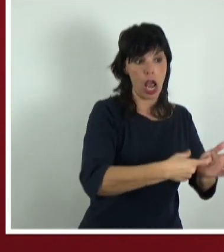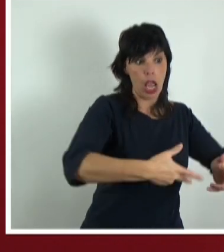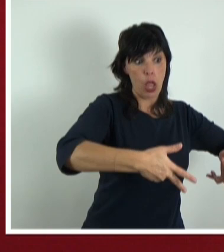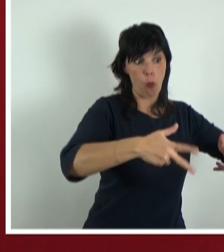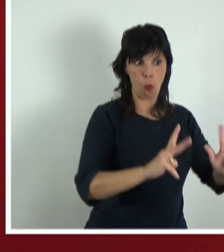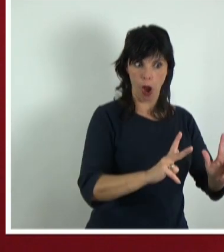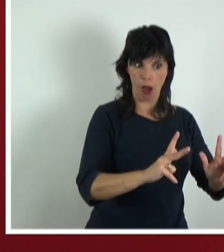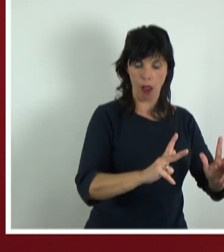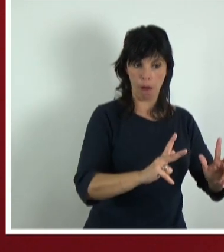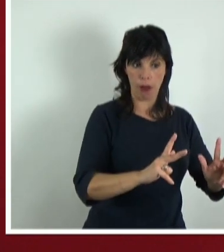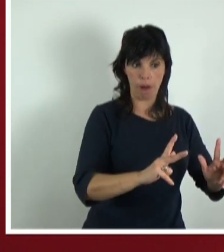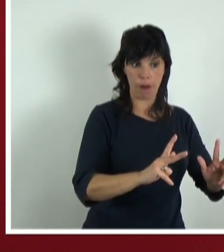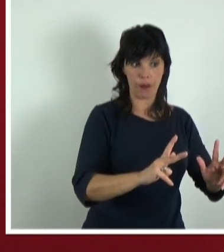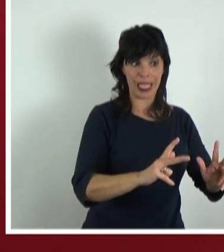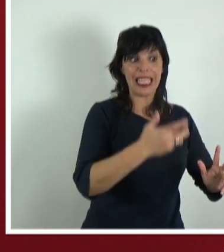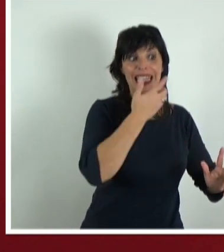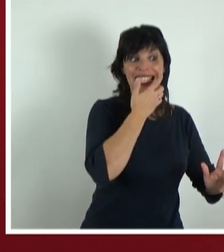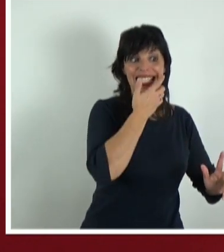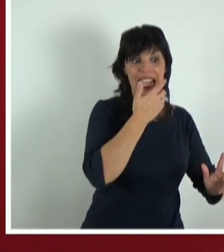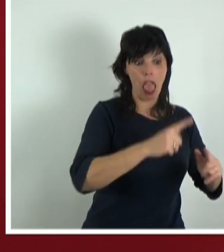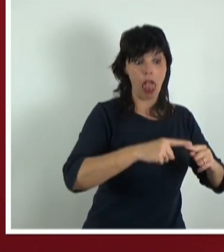murió, ya no es adúltera.